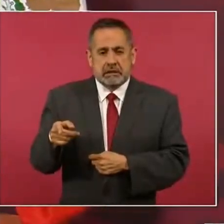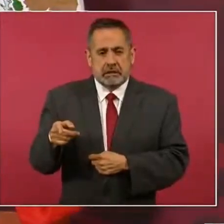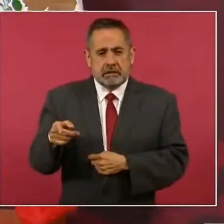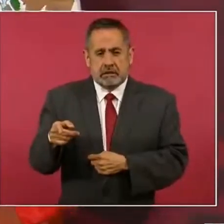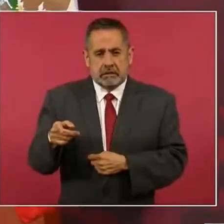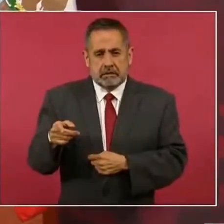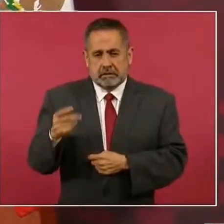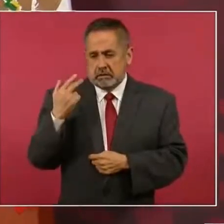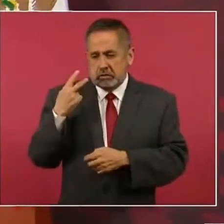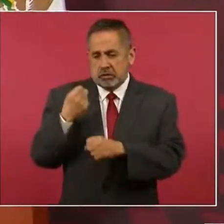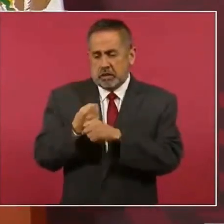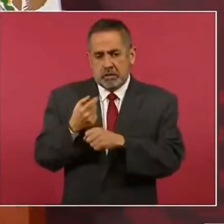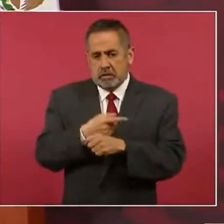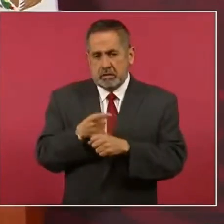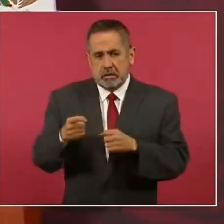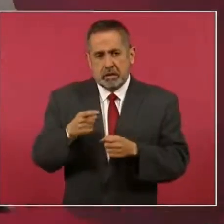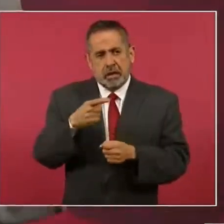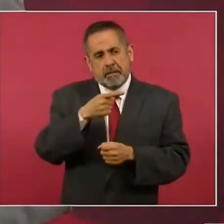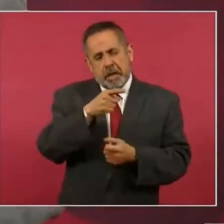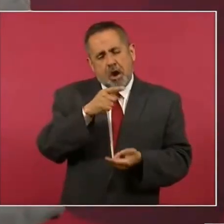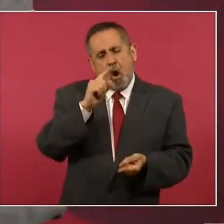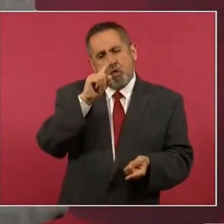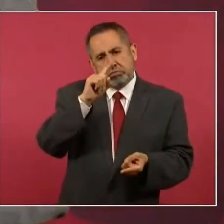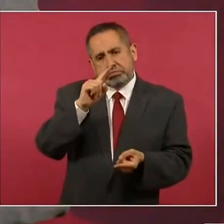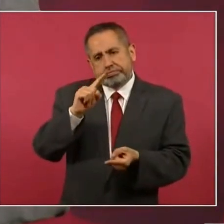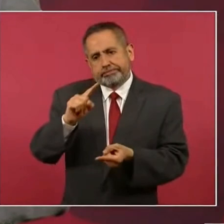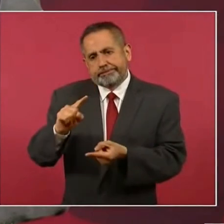nuestros años, aunque en declinación,